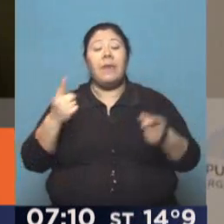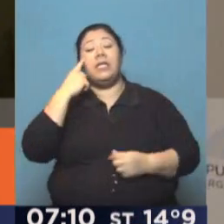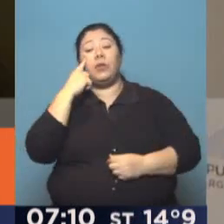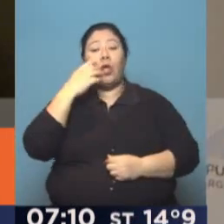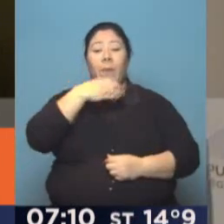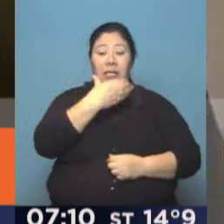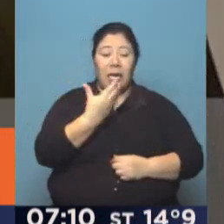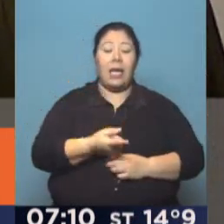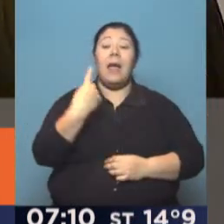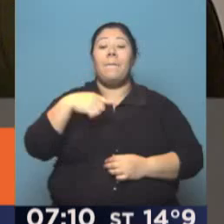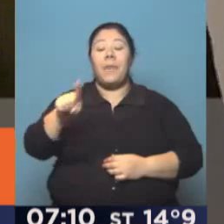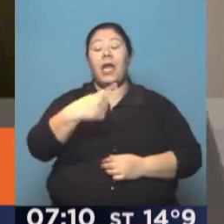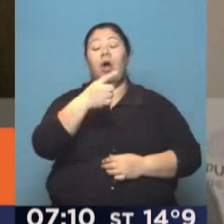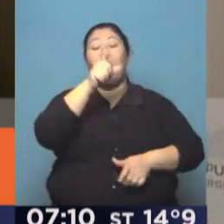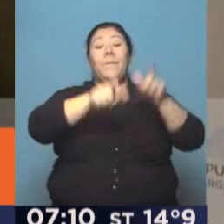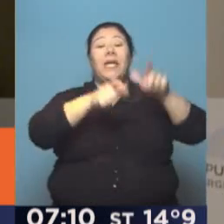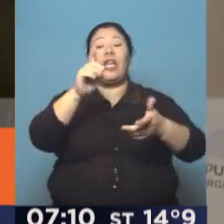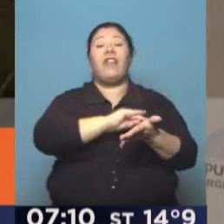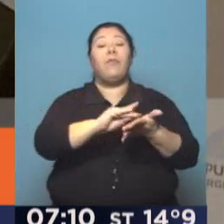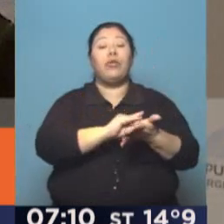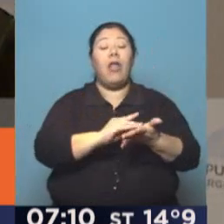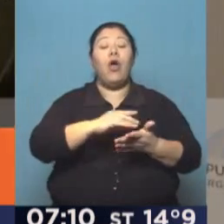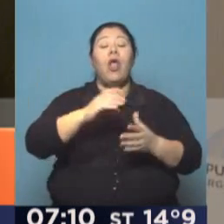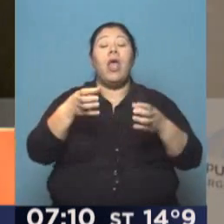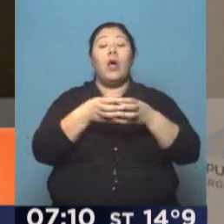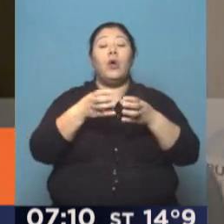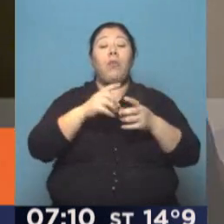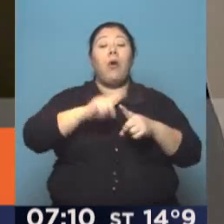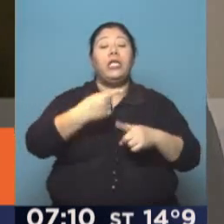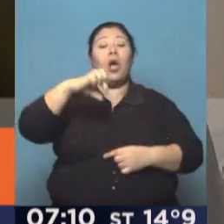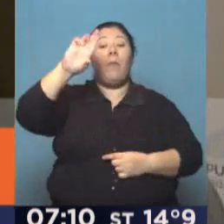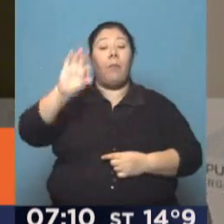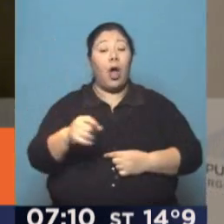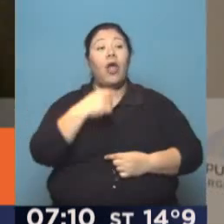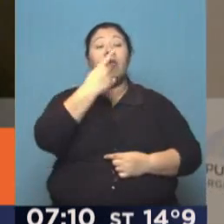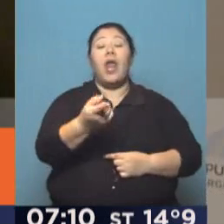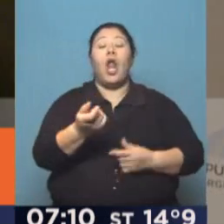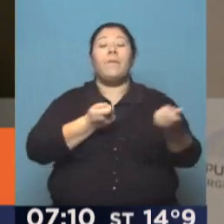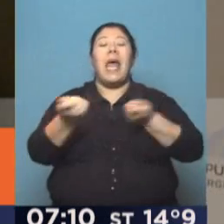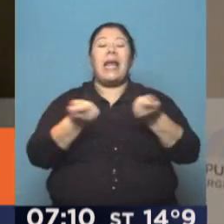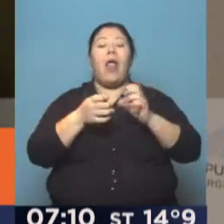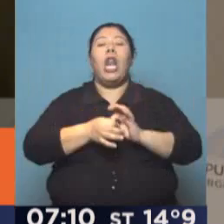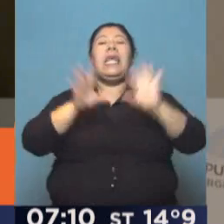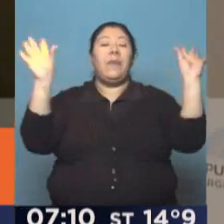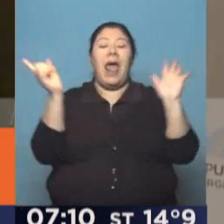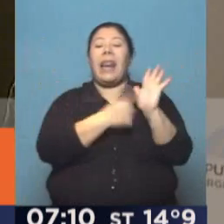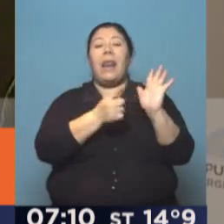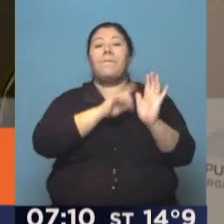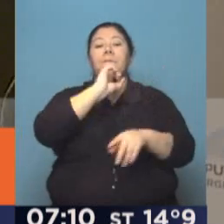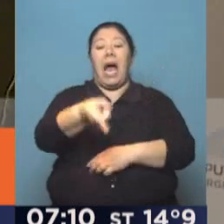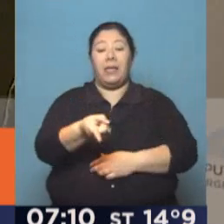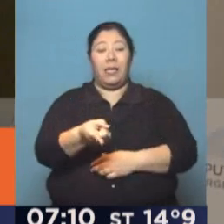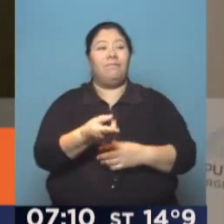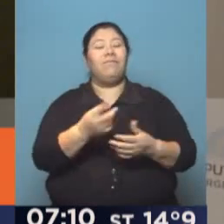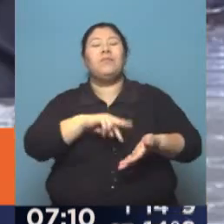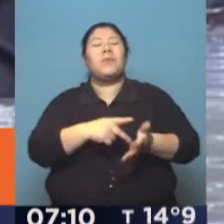los diputados del PRO alegaron que para ellos la única definición de precio es el libre mercado, las reglas del libre mercado, lo cual eso ya me da pauta de que